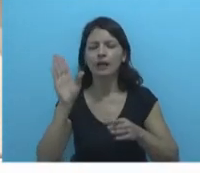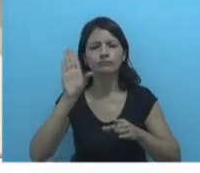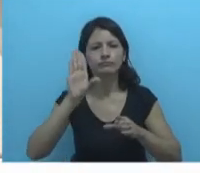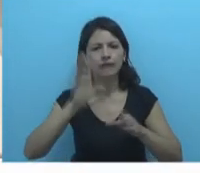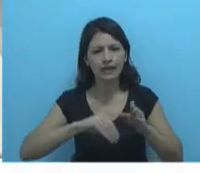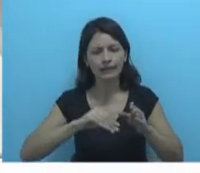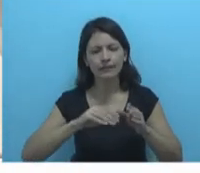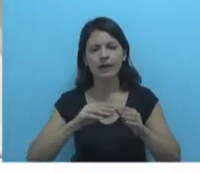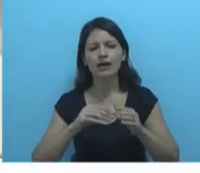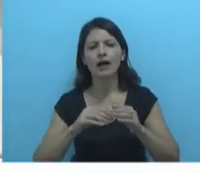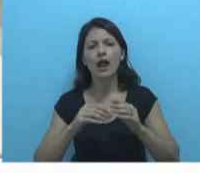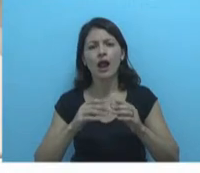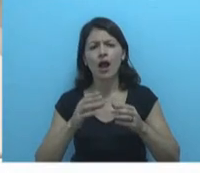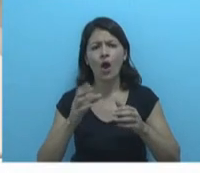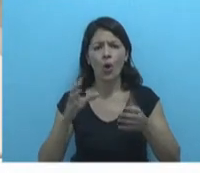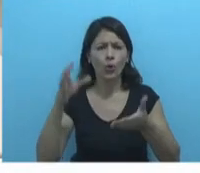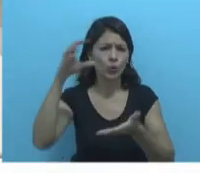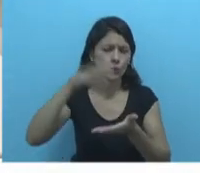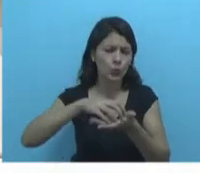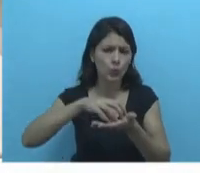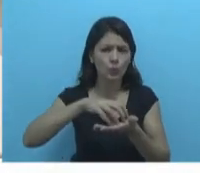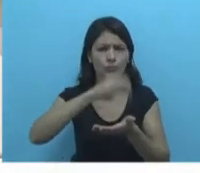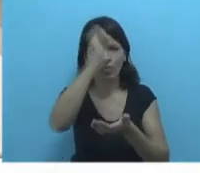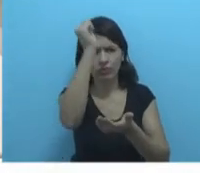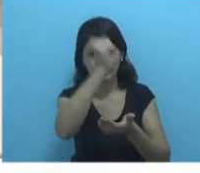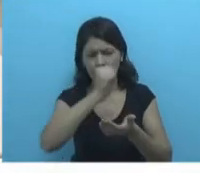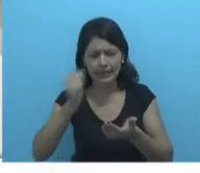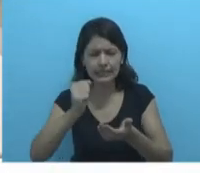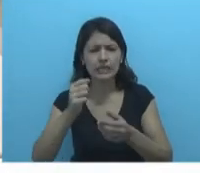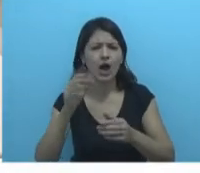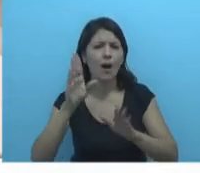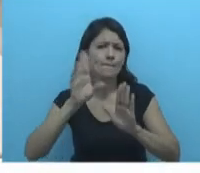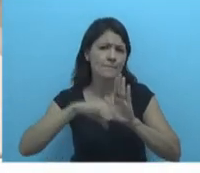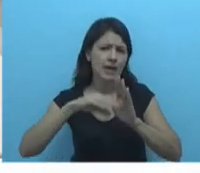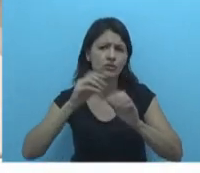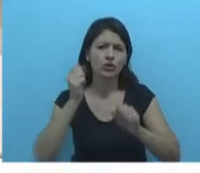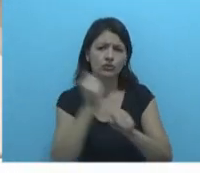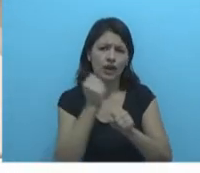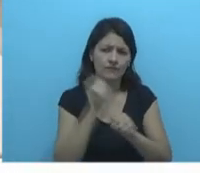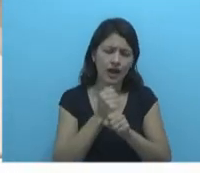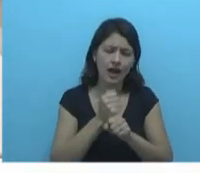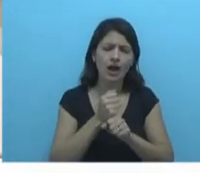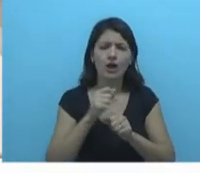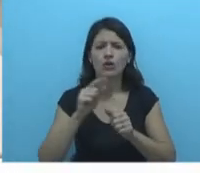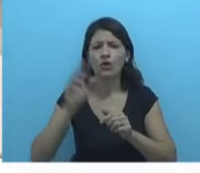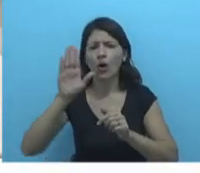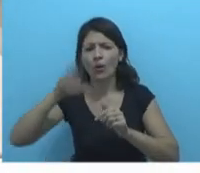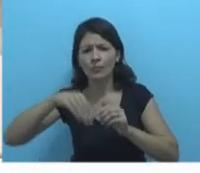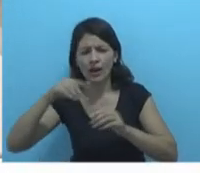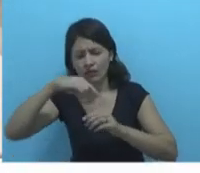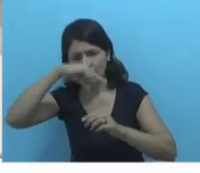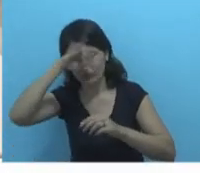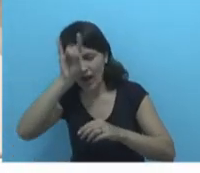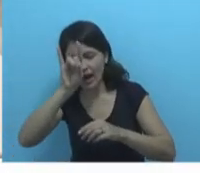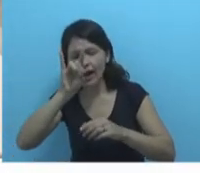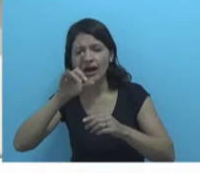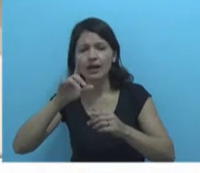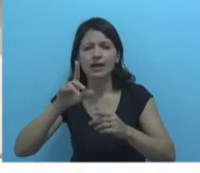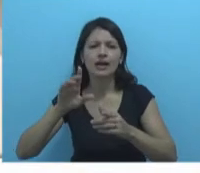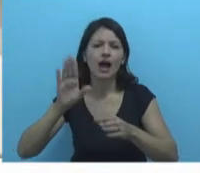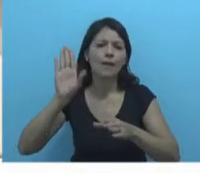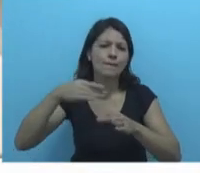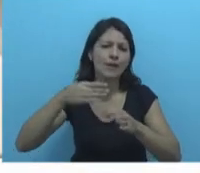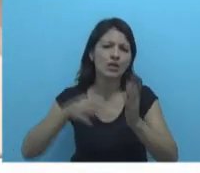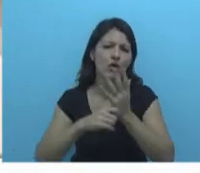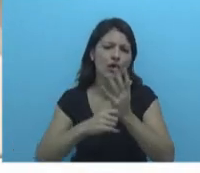cadena cárnica. Va a haber menor producción y va a haber también menor empleo en nuestra provincia. Ya pudimos ver que hay más